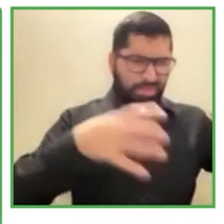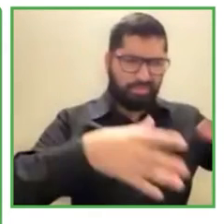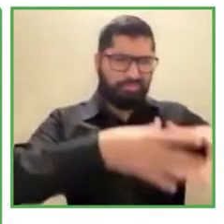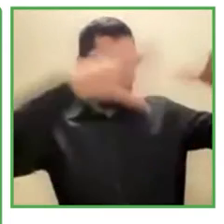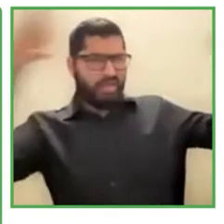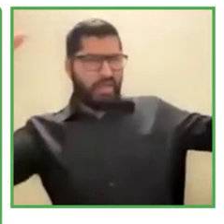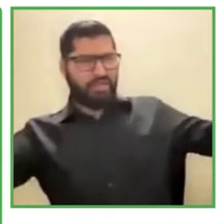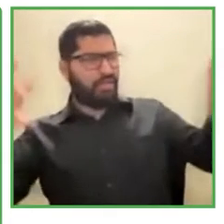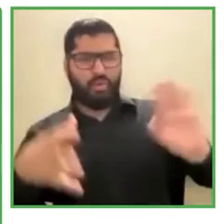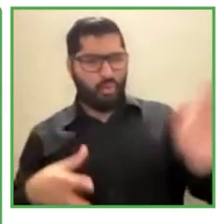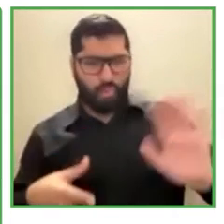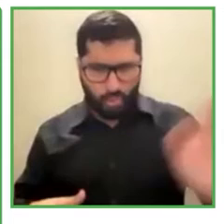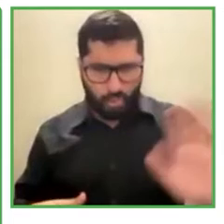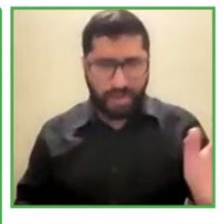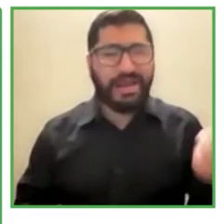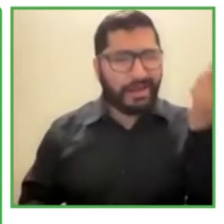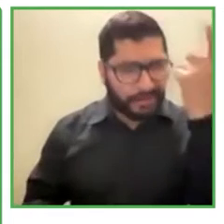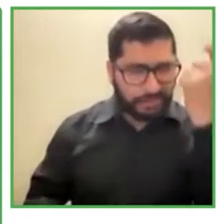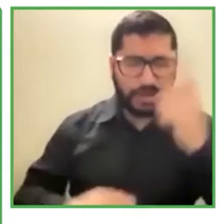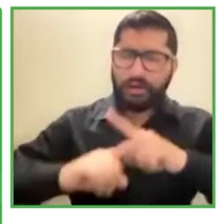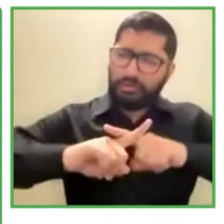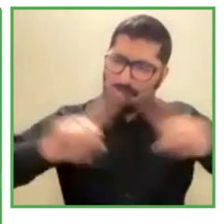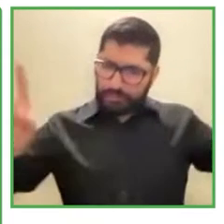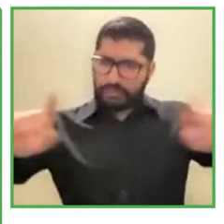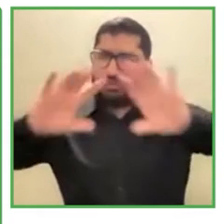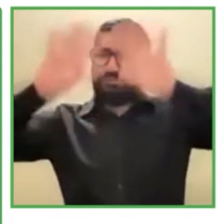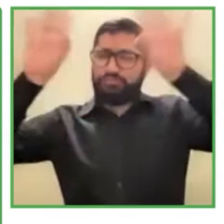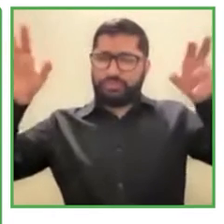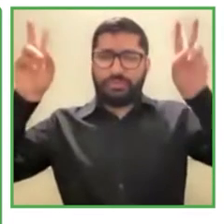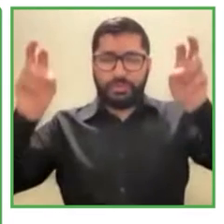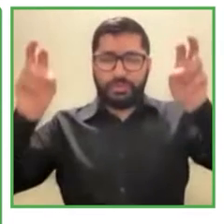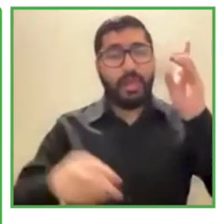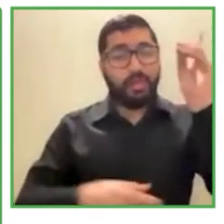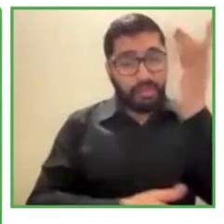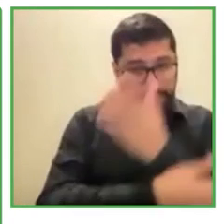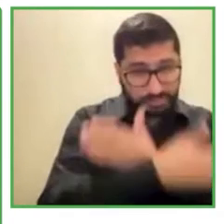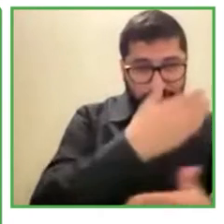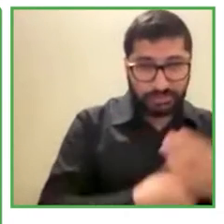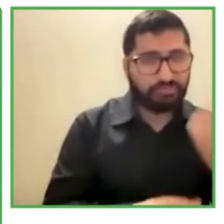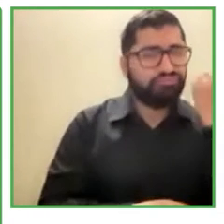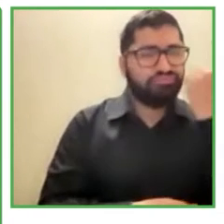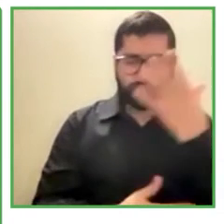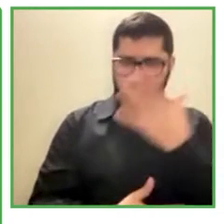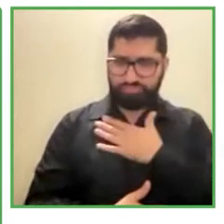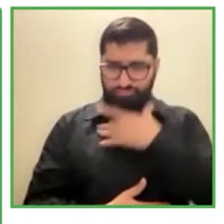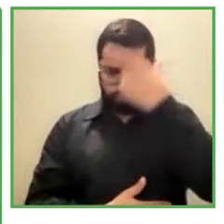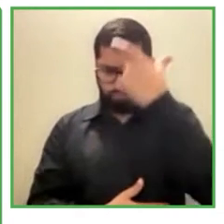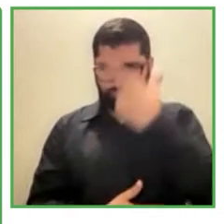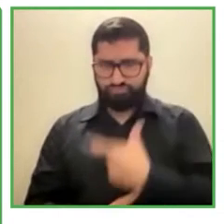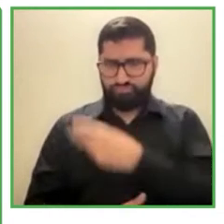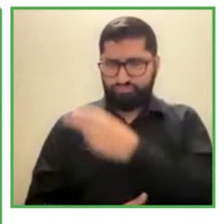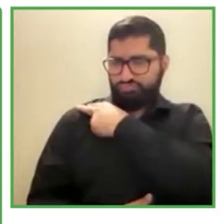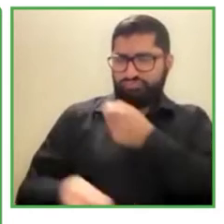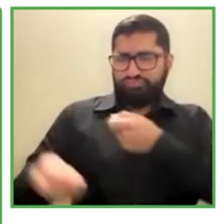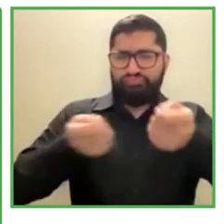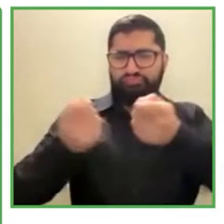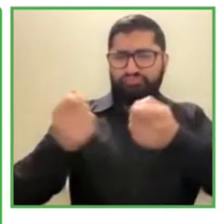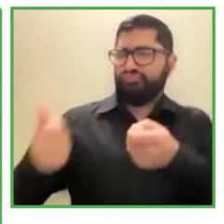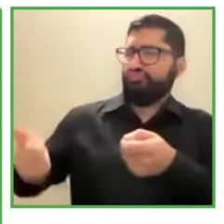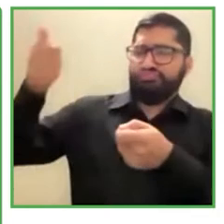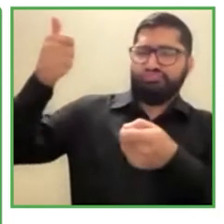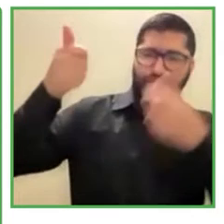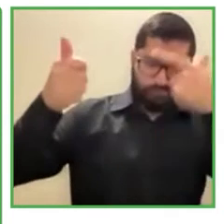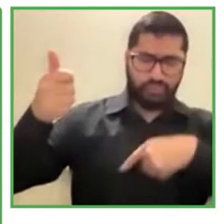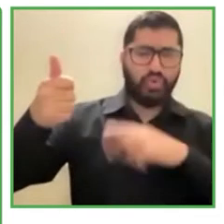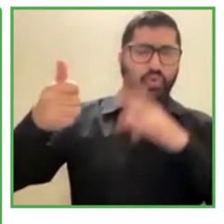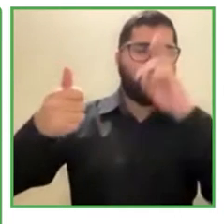inclusión y cuál es su rol en la sociedad. También hemos unido esto a los servicios de accesibilidad. Básicamente lo que hacemos